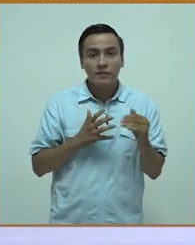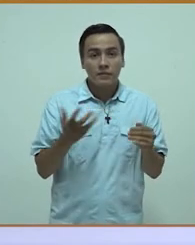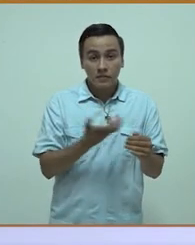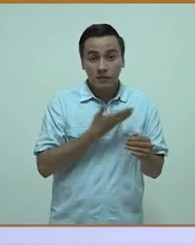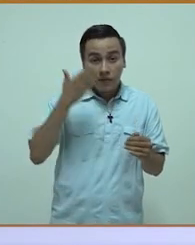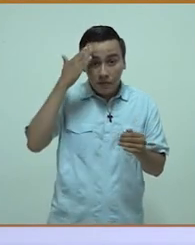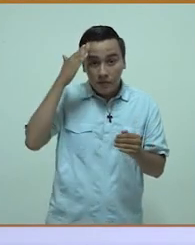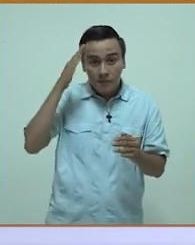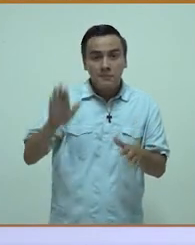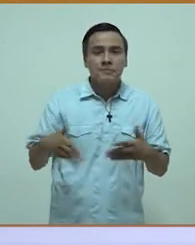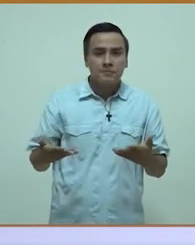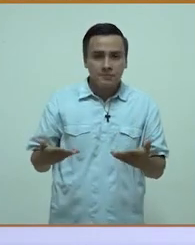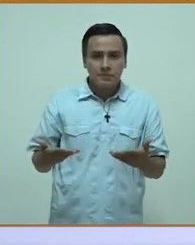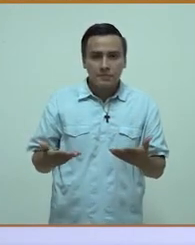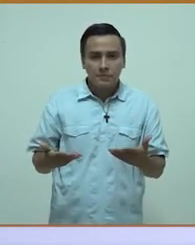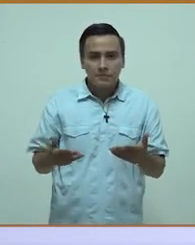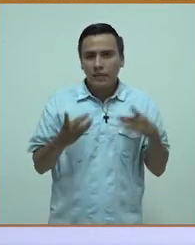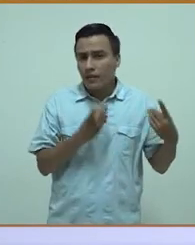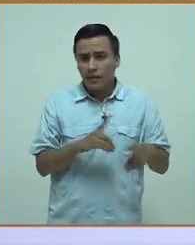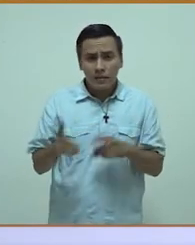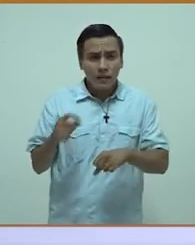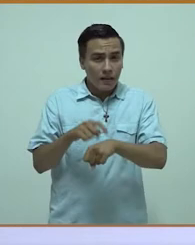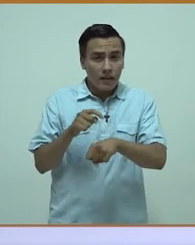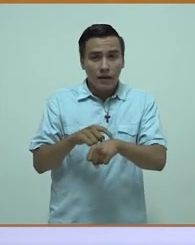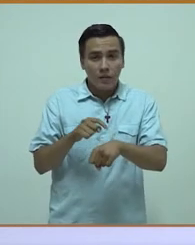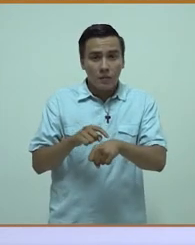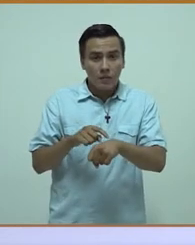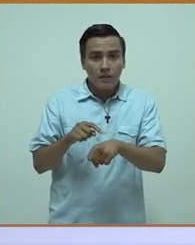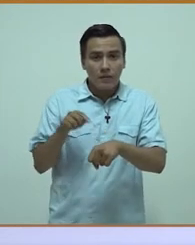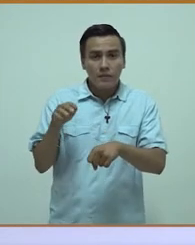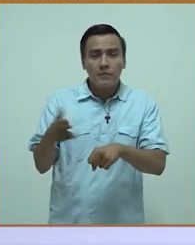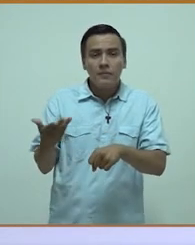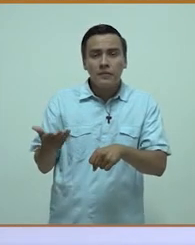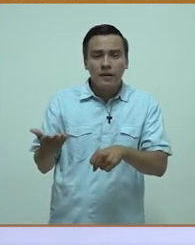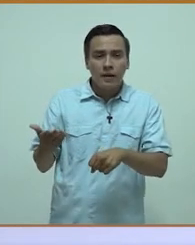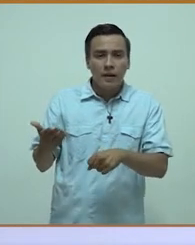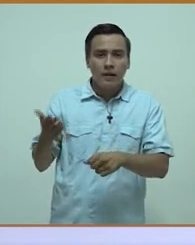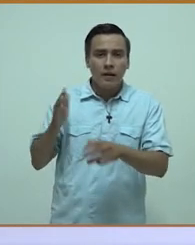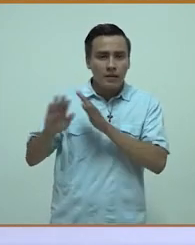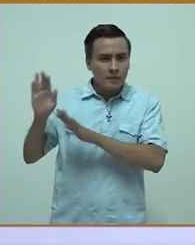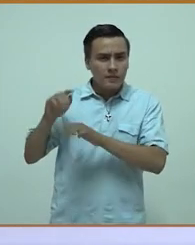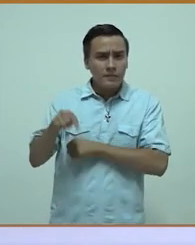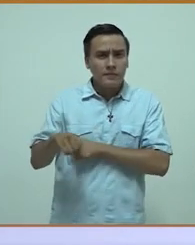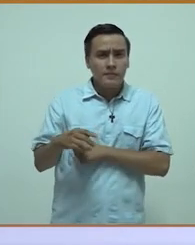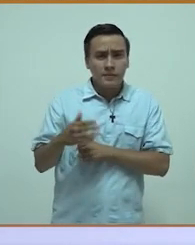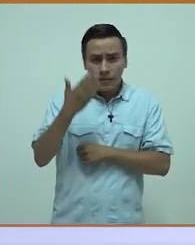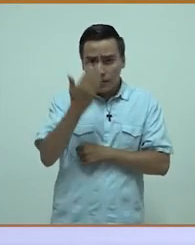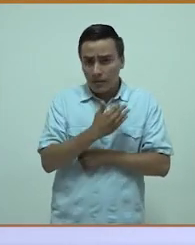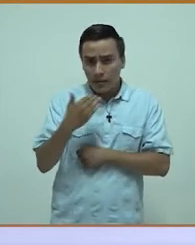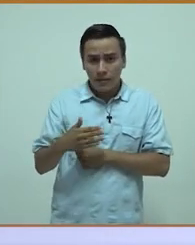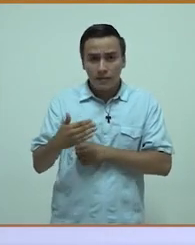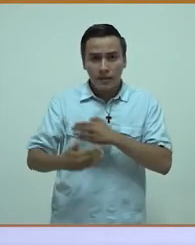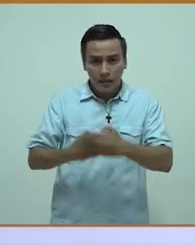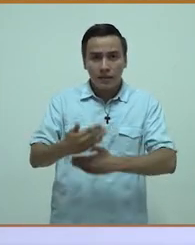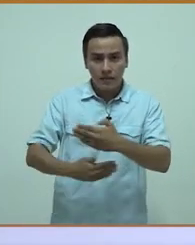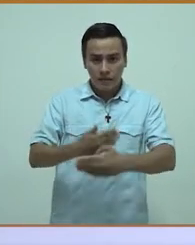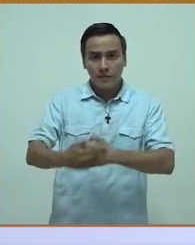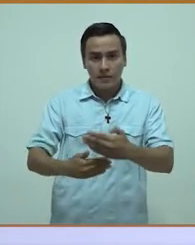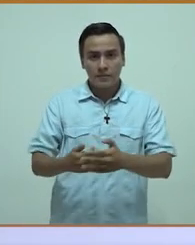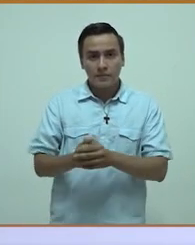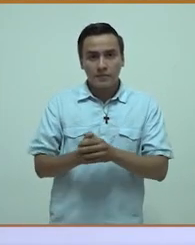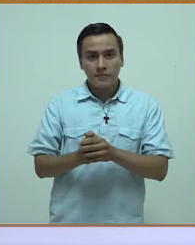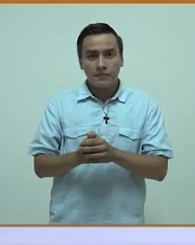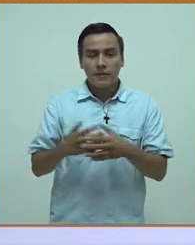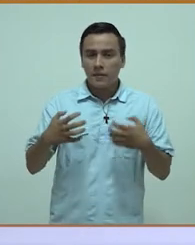que nosotros sabemos que el dinamismo del tiempo del Adviento es eso: una iglesia que está en camino, una